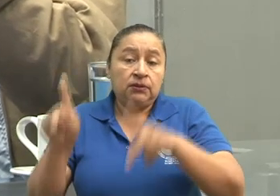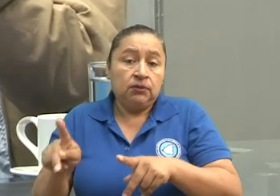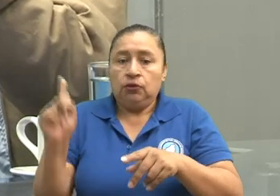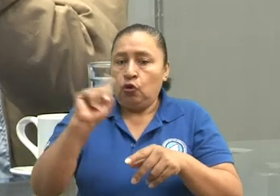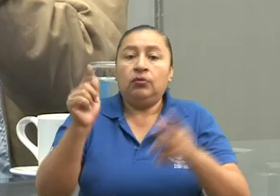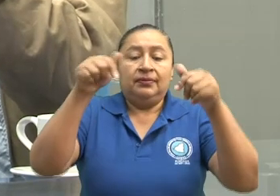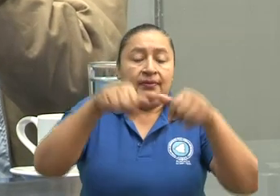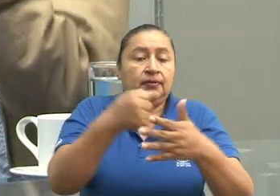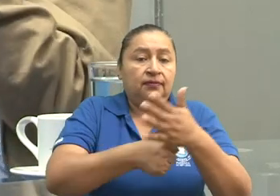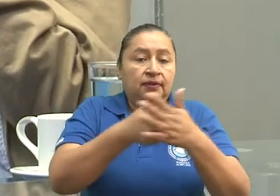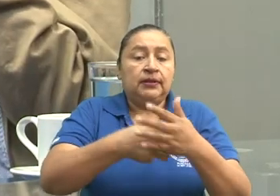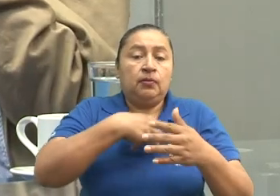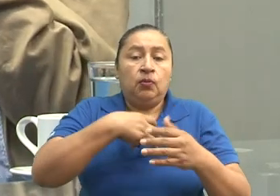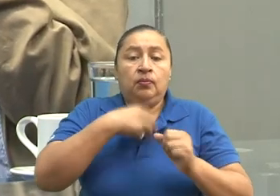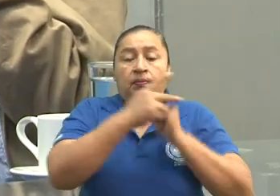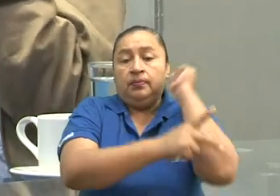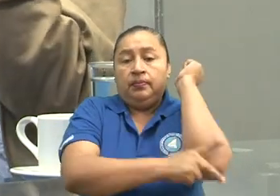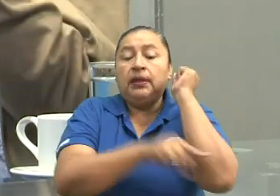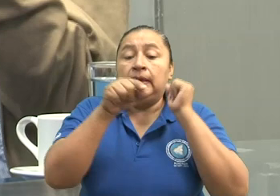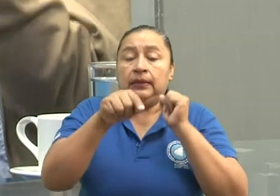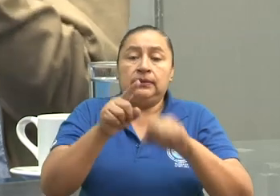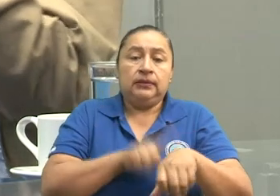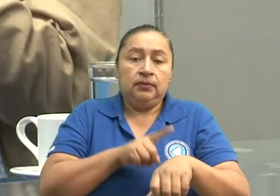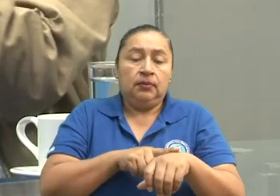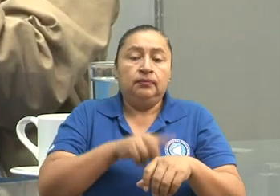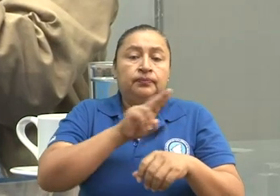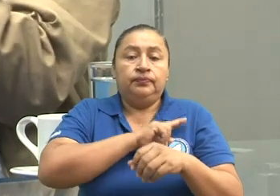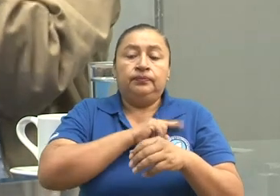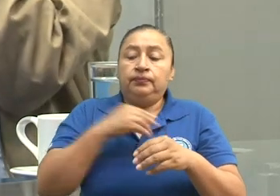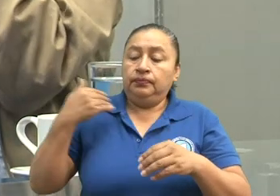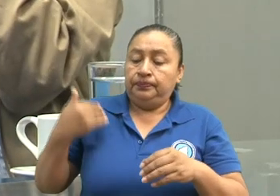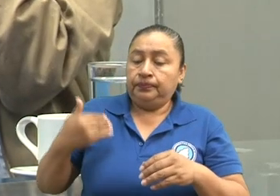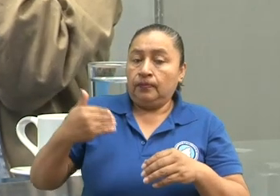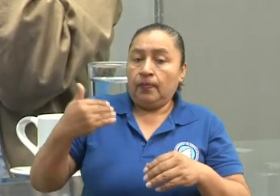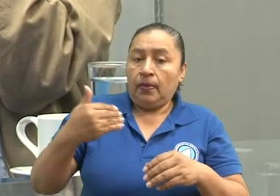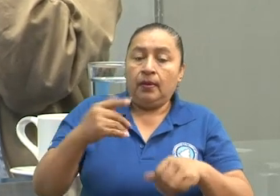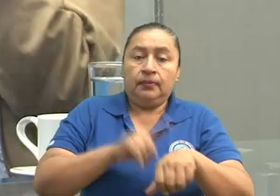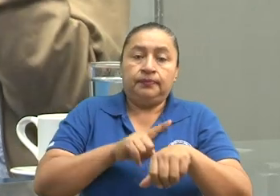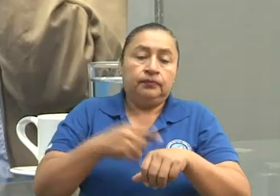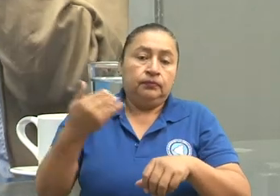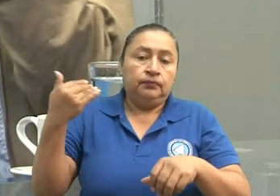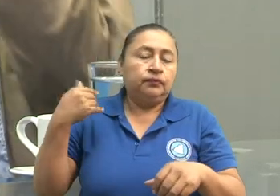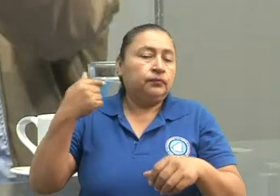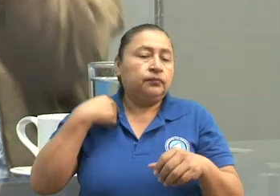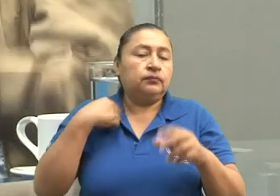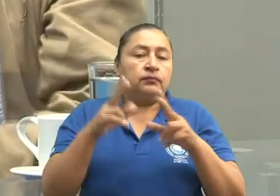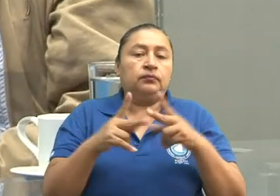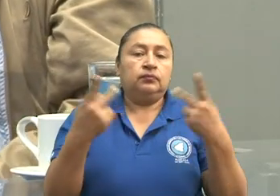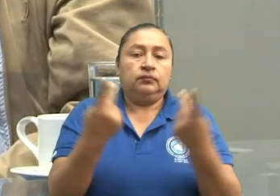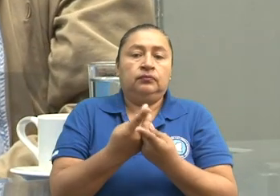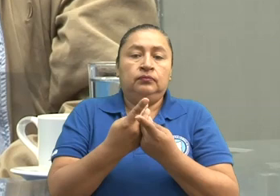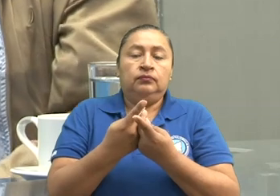la soberanía del país desde aquel momento. Entonces, en distintos momentos de la historia, Elmer, siempre el pueblo fue llevado a ese